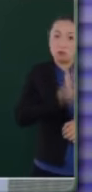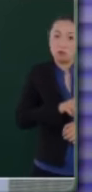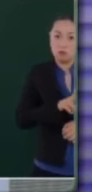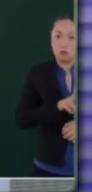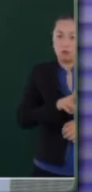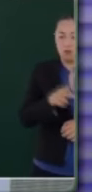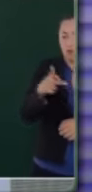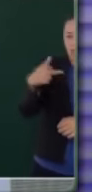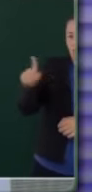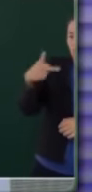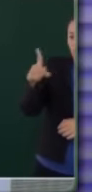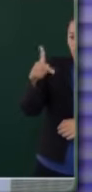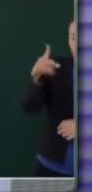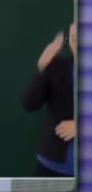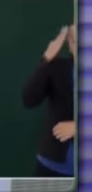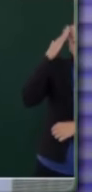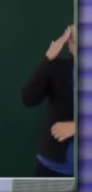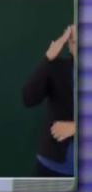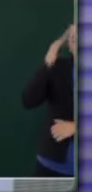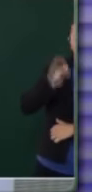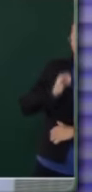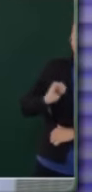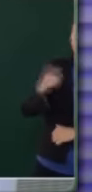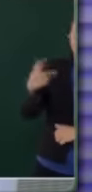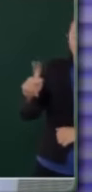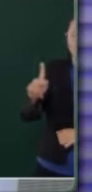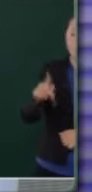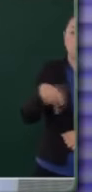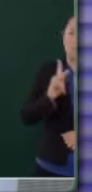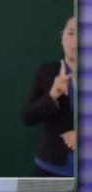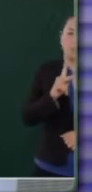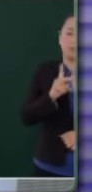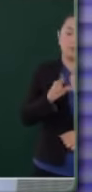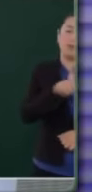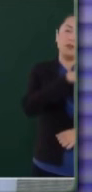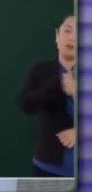pero lo que hicieron fue violar